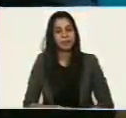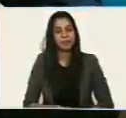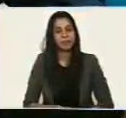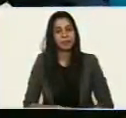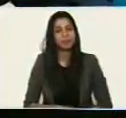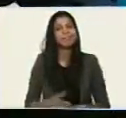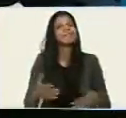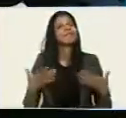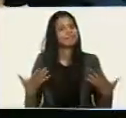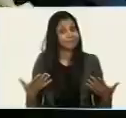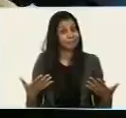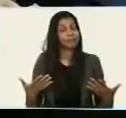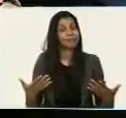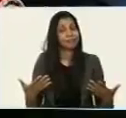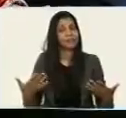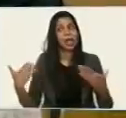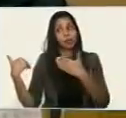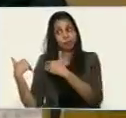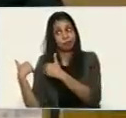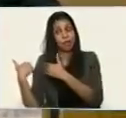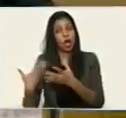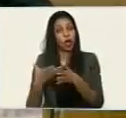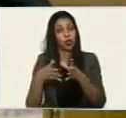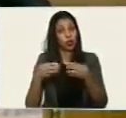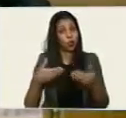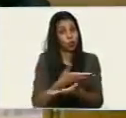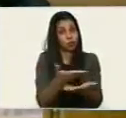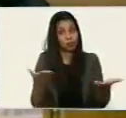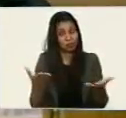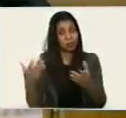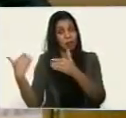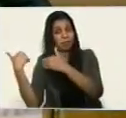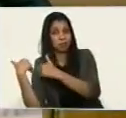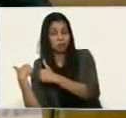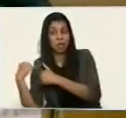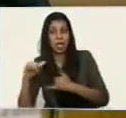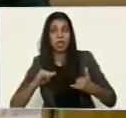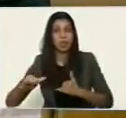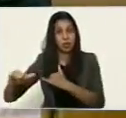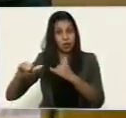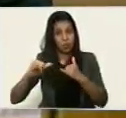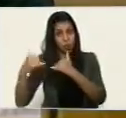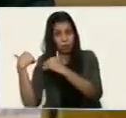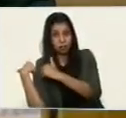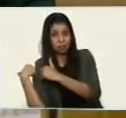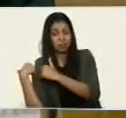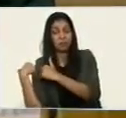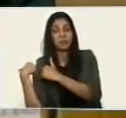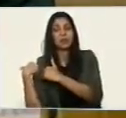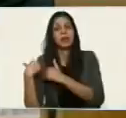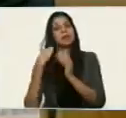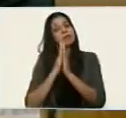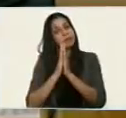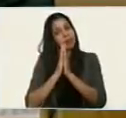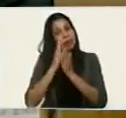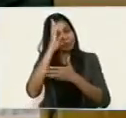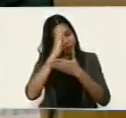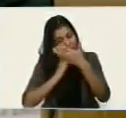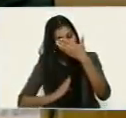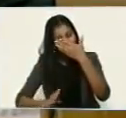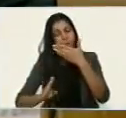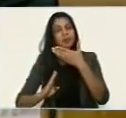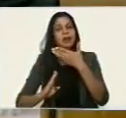Por eso lo digo. Y pido, con toda la humildad que pueda tener,